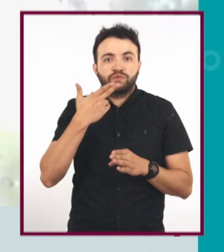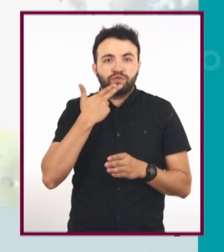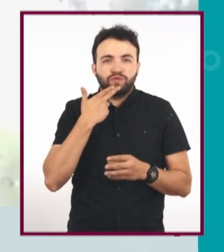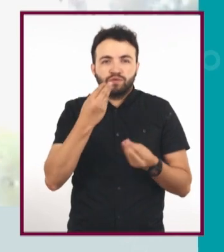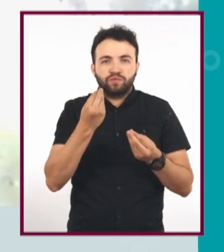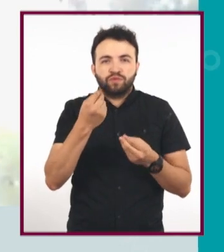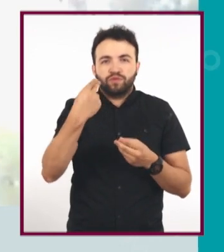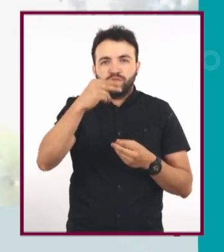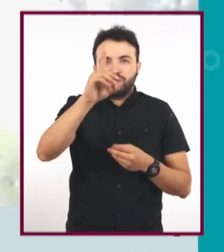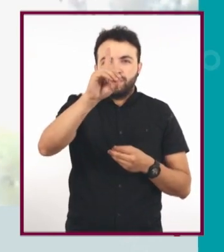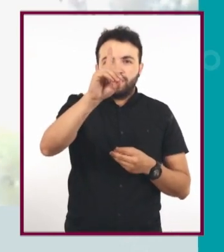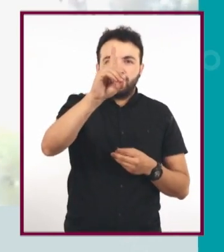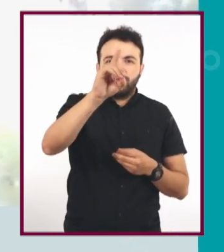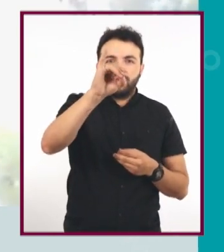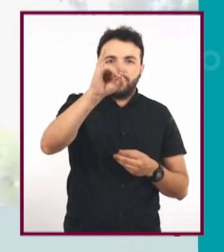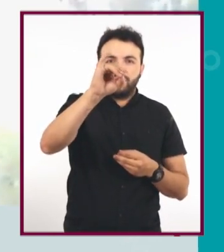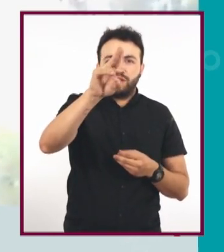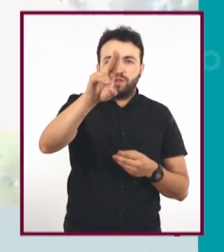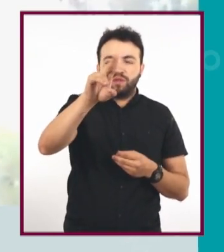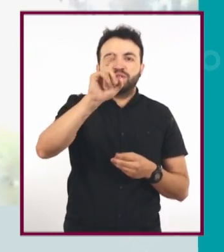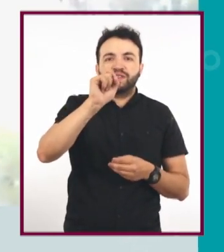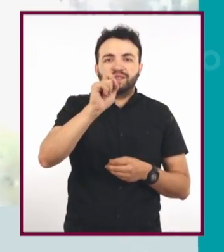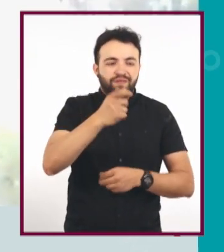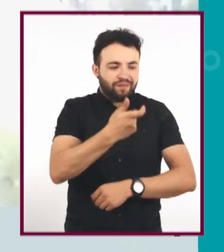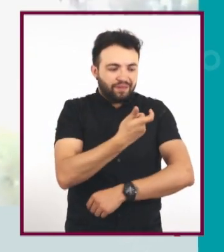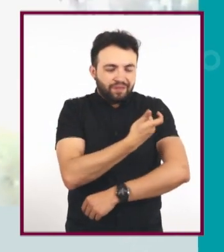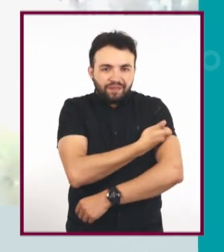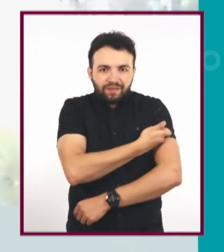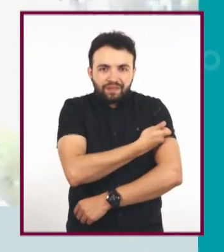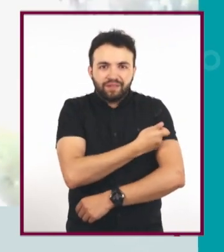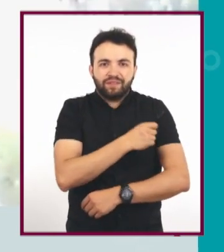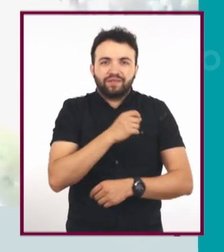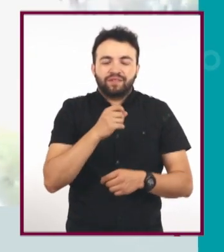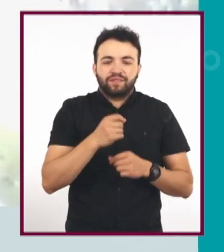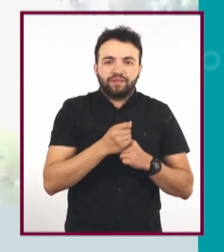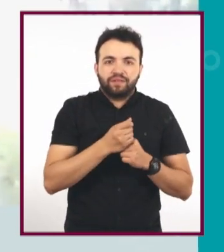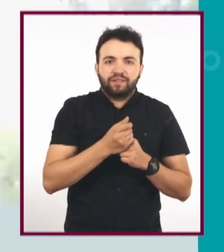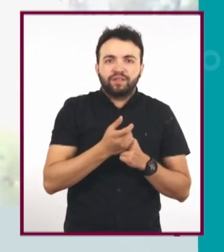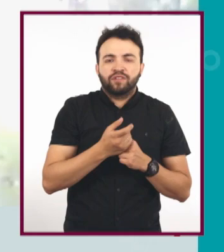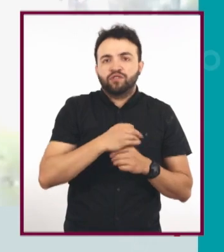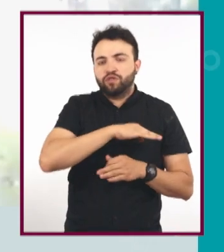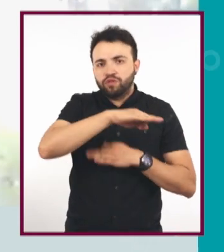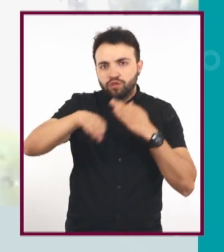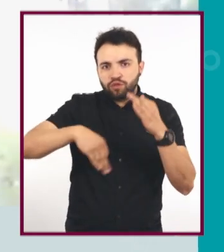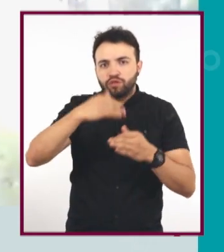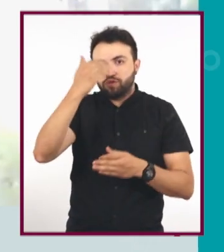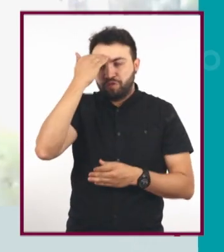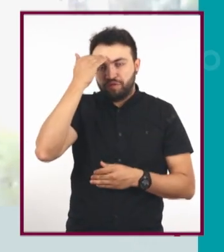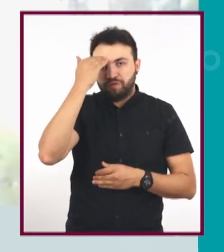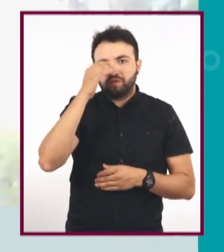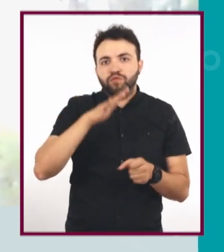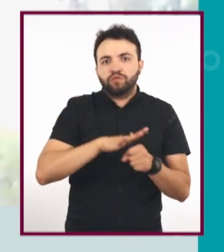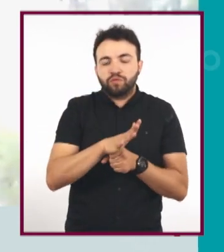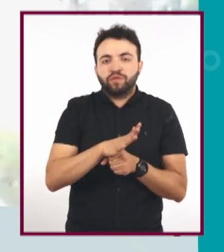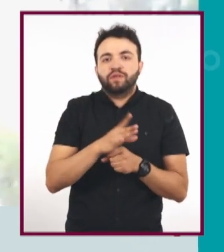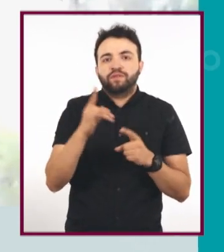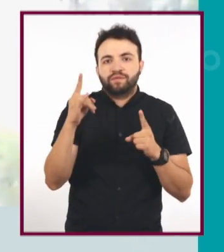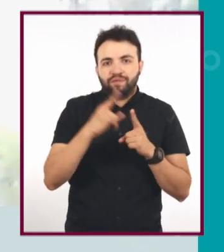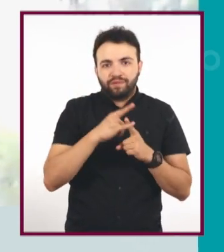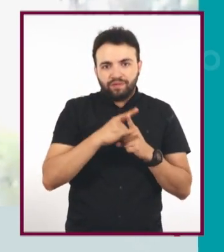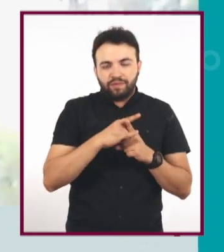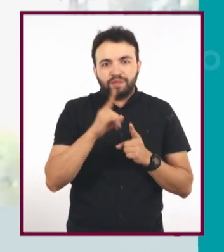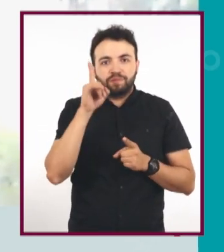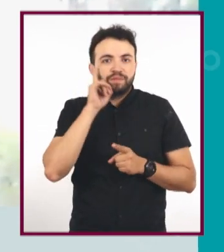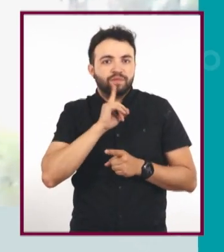prevenir embarazos, nos ayudan a prevenir enfermedades de transmisión sexual. Otros que conozco son los hormonales, que son